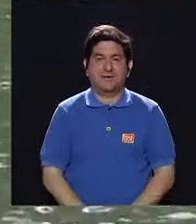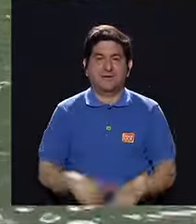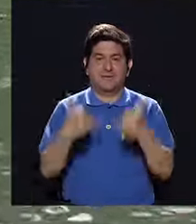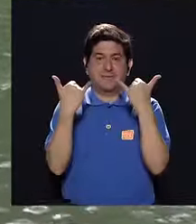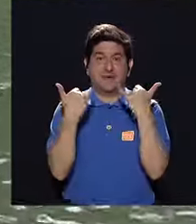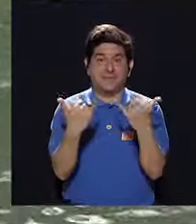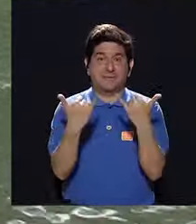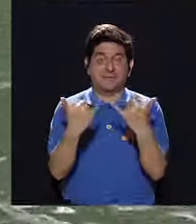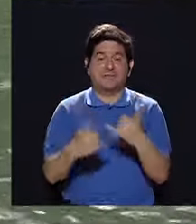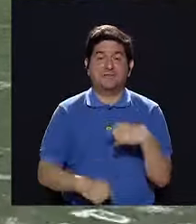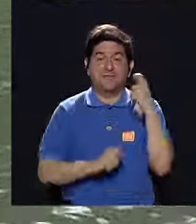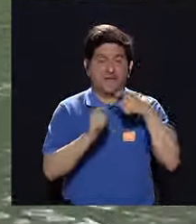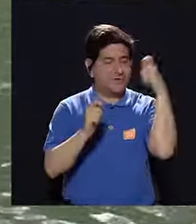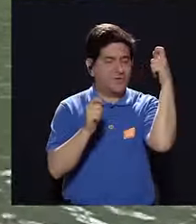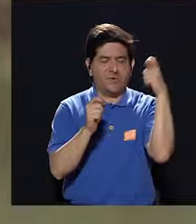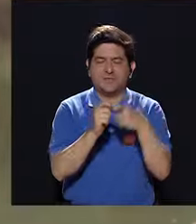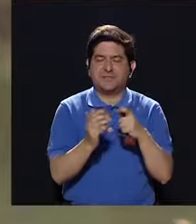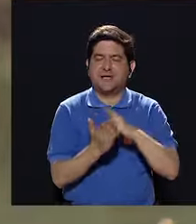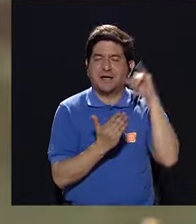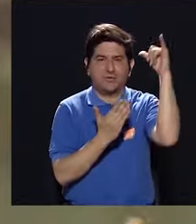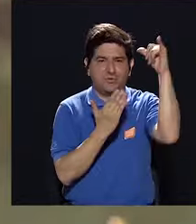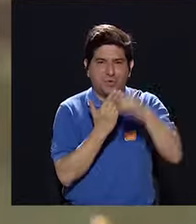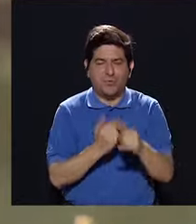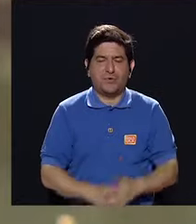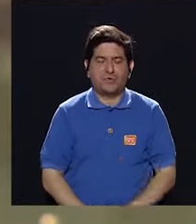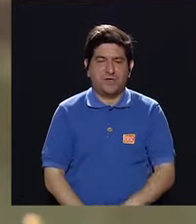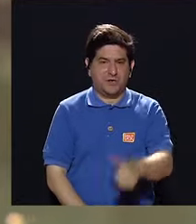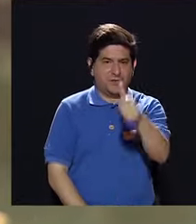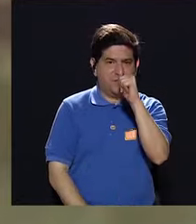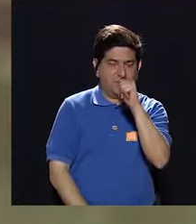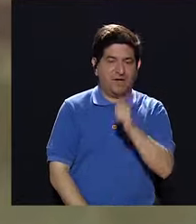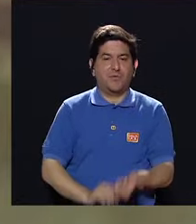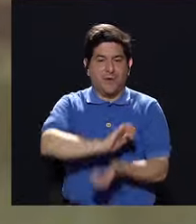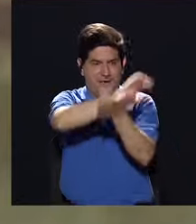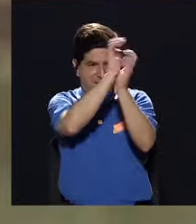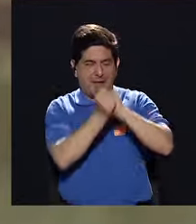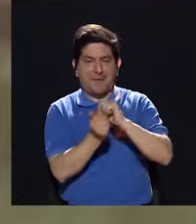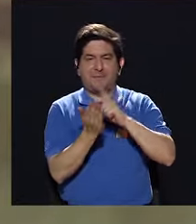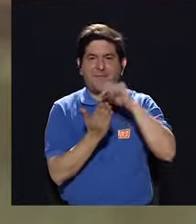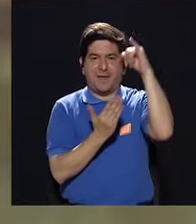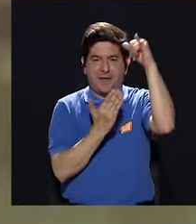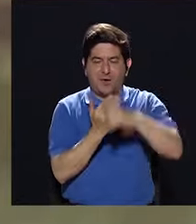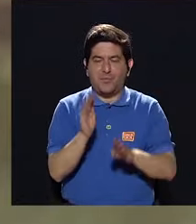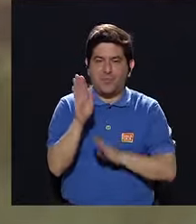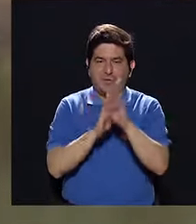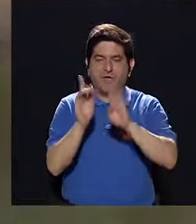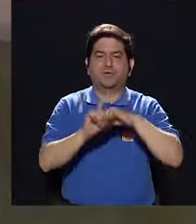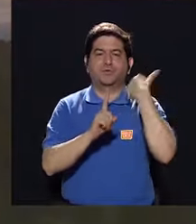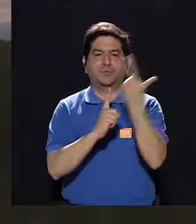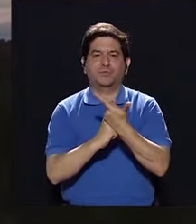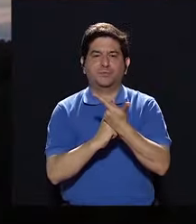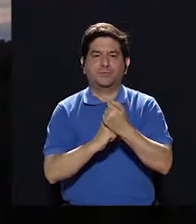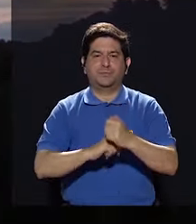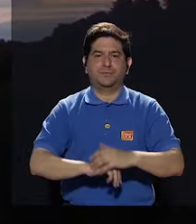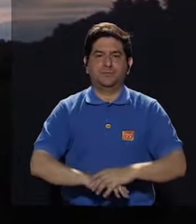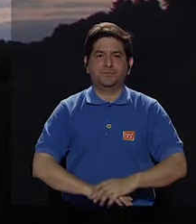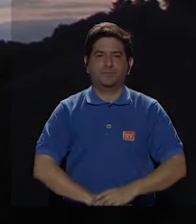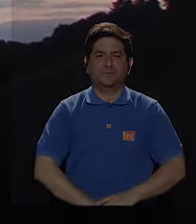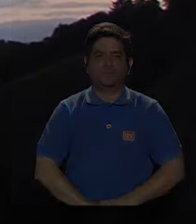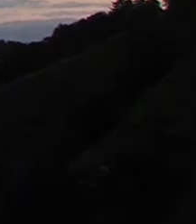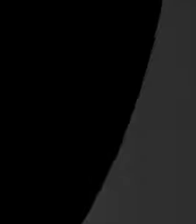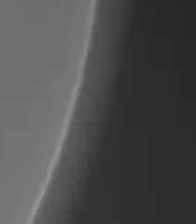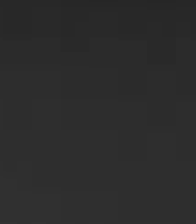deja de ser específicamente un proyecto de hidrología para convertirse en un proyecto de desarrollo social.